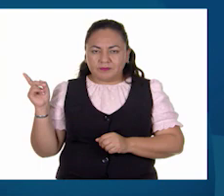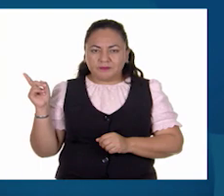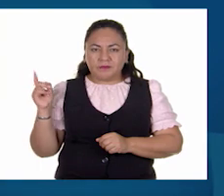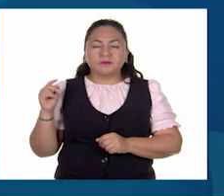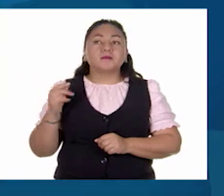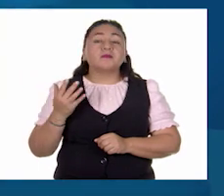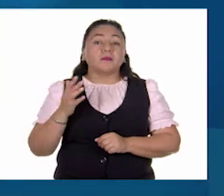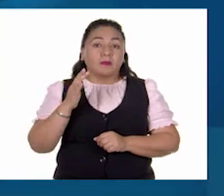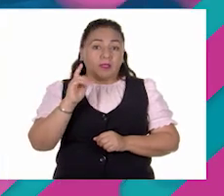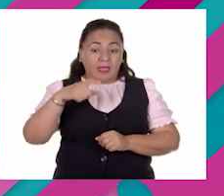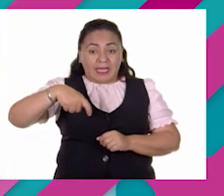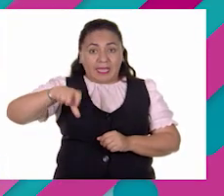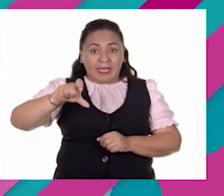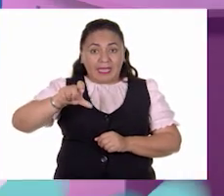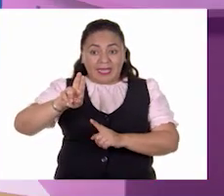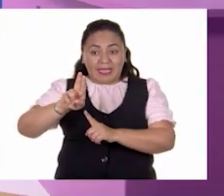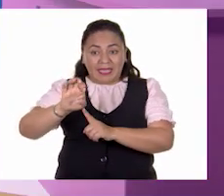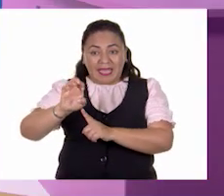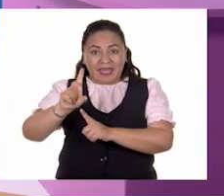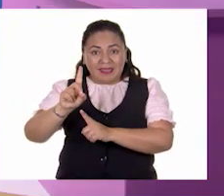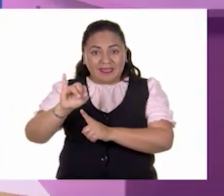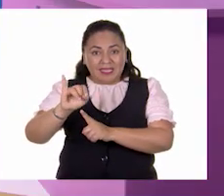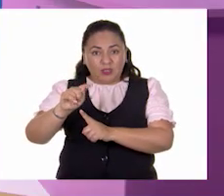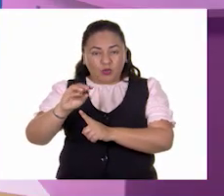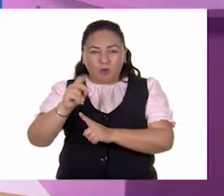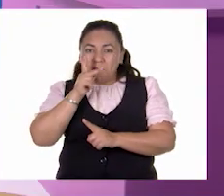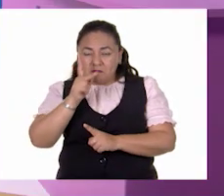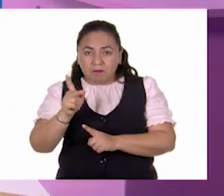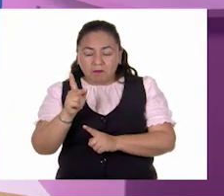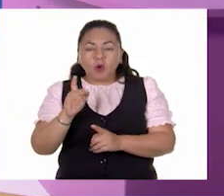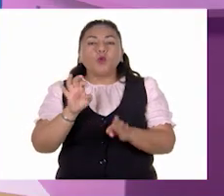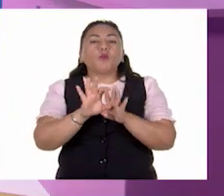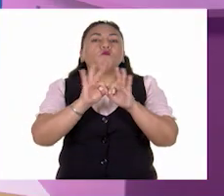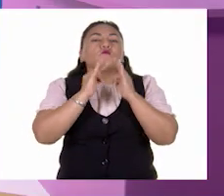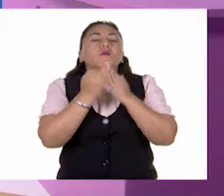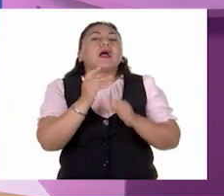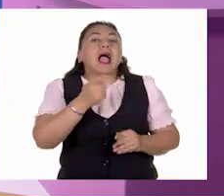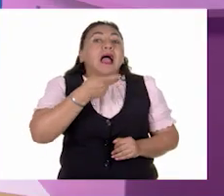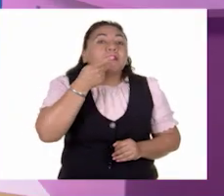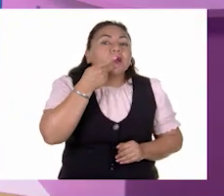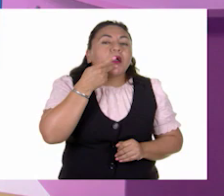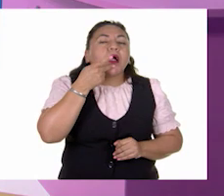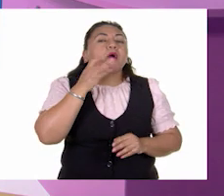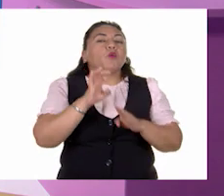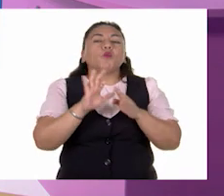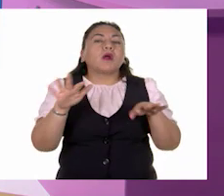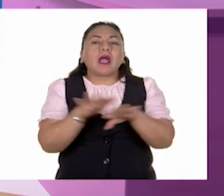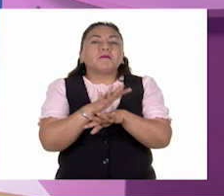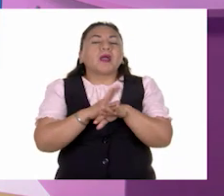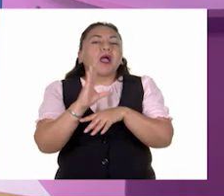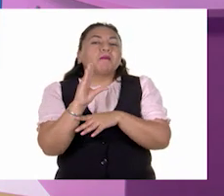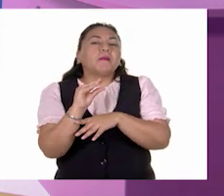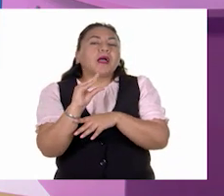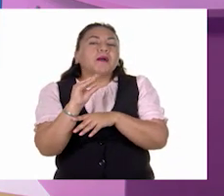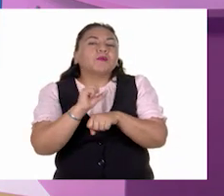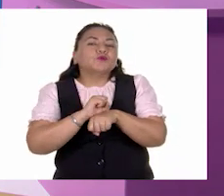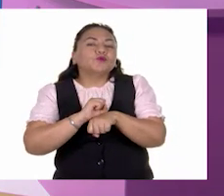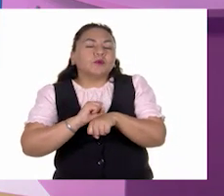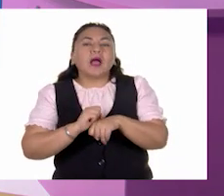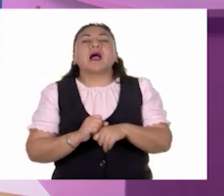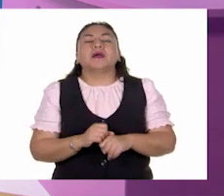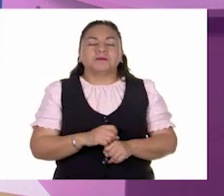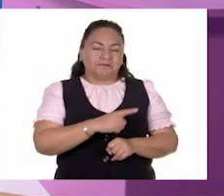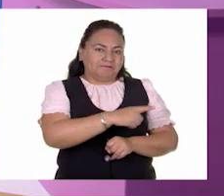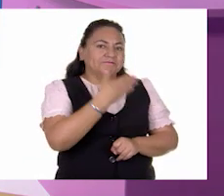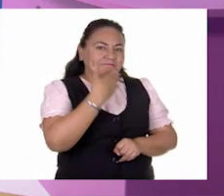Entonces, quedito es un adverbio que modifica al verbo hablar. ¿Es así? Muy bien, Don, muy bien, Larisa.